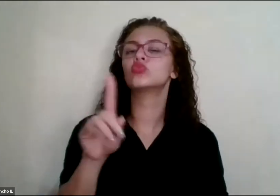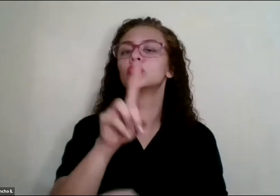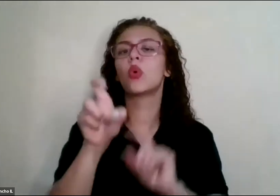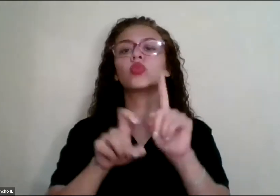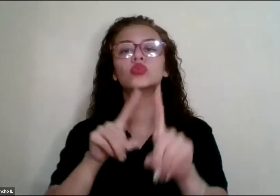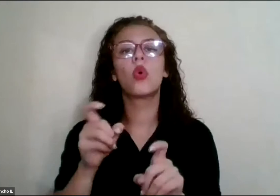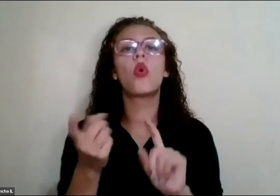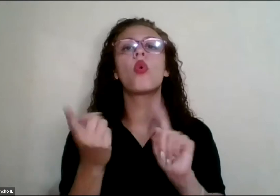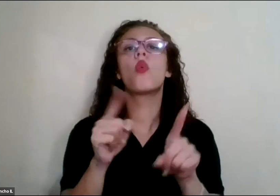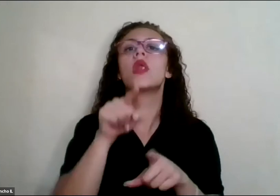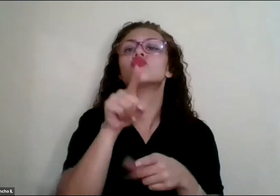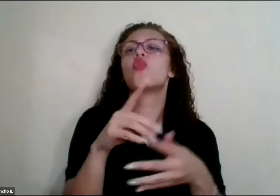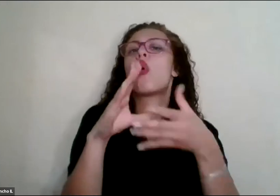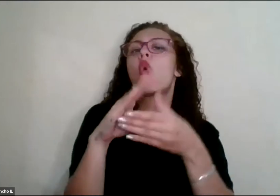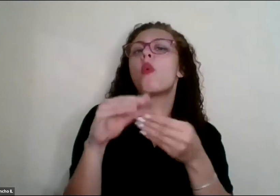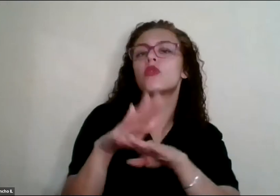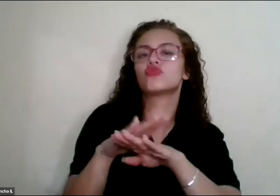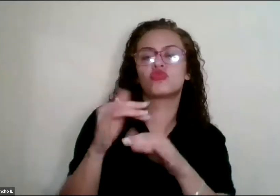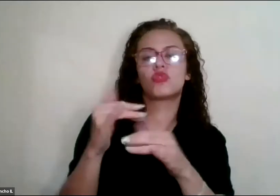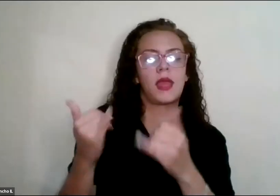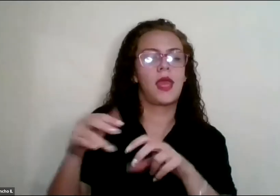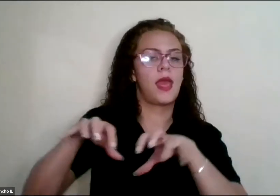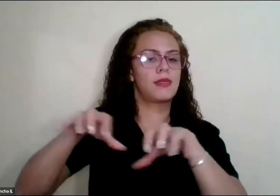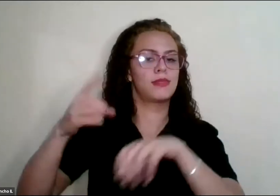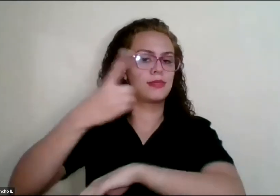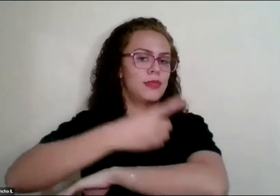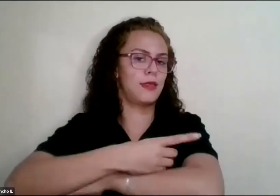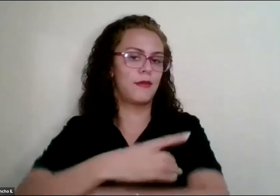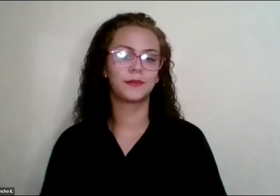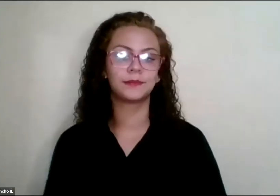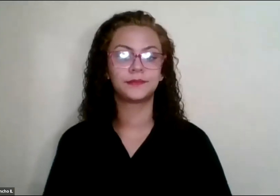consultas o cuál es su apreciación con respecto a la actividad.